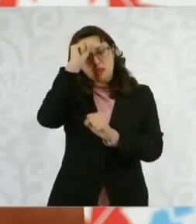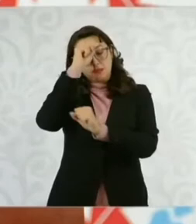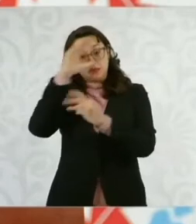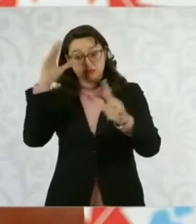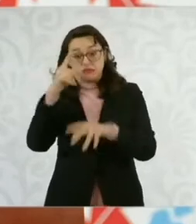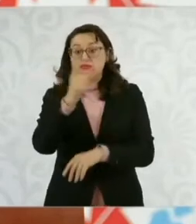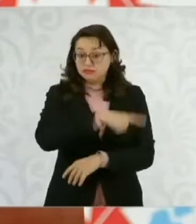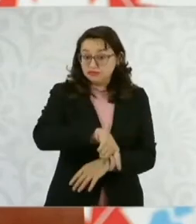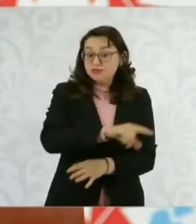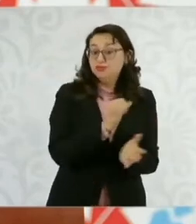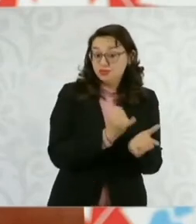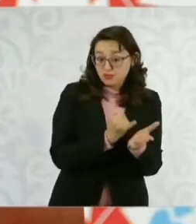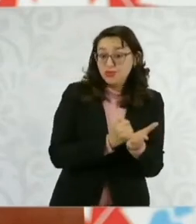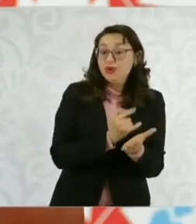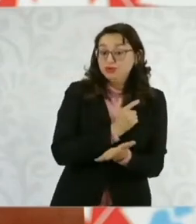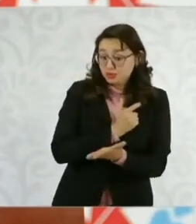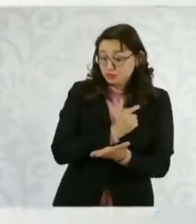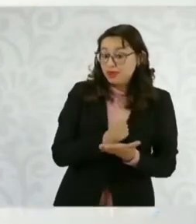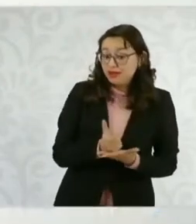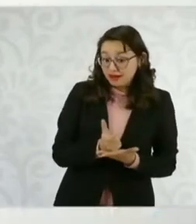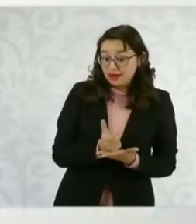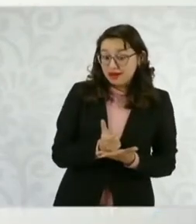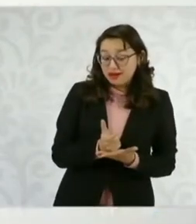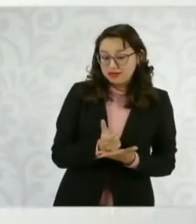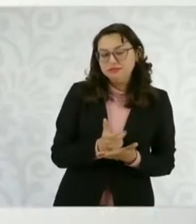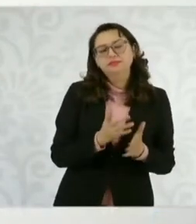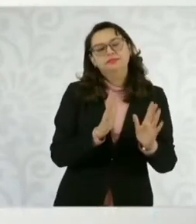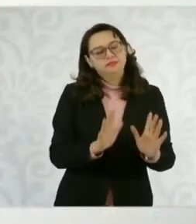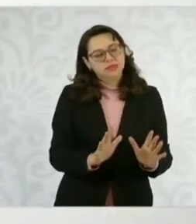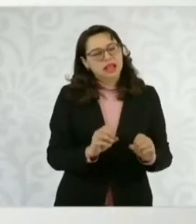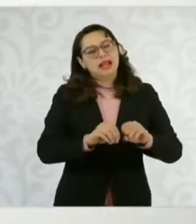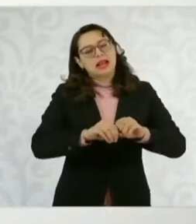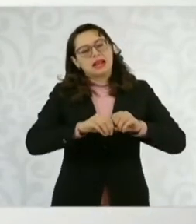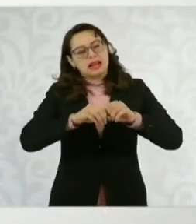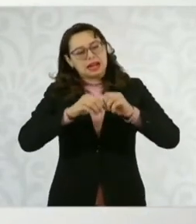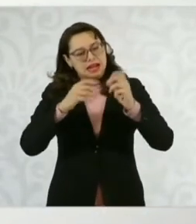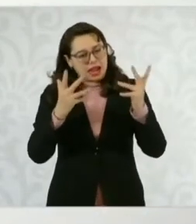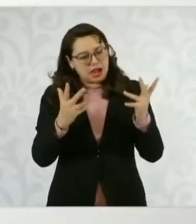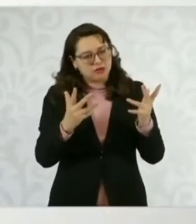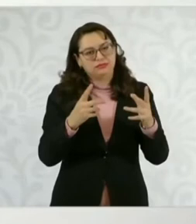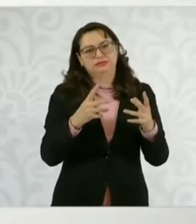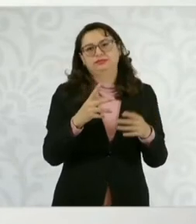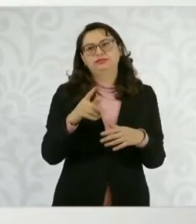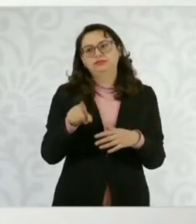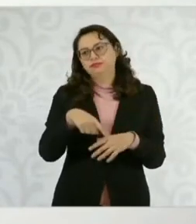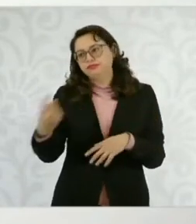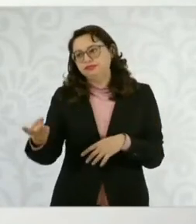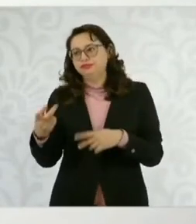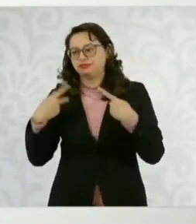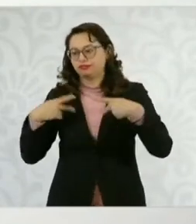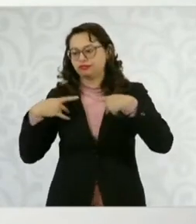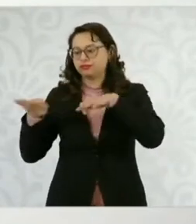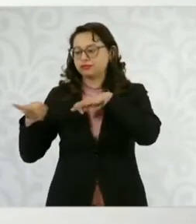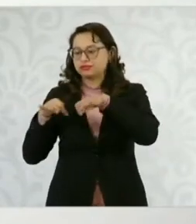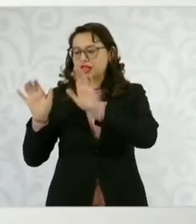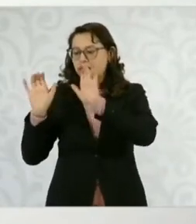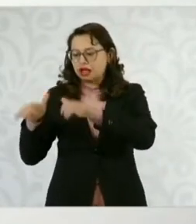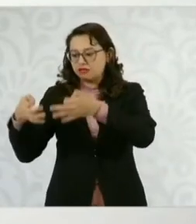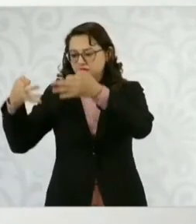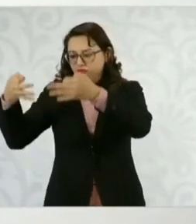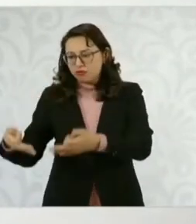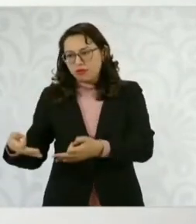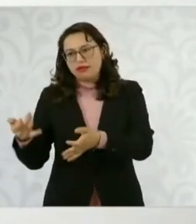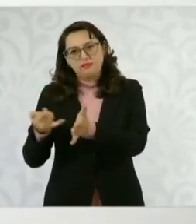impuestos, aunque no, digamos, lo que pagaría un microempresario formal dedicado al comercio.